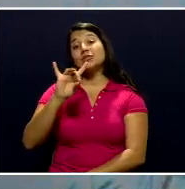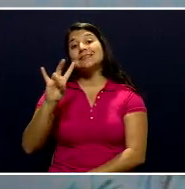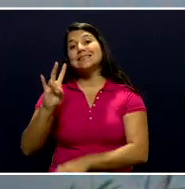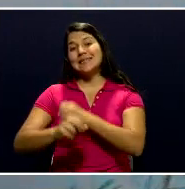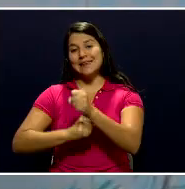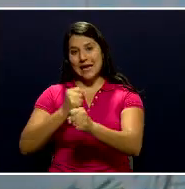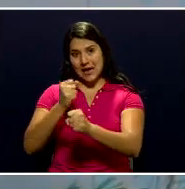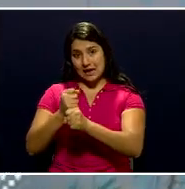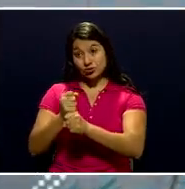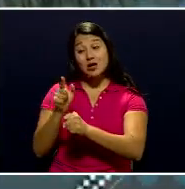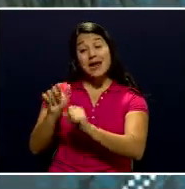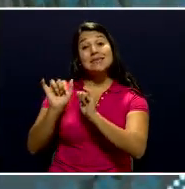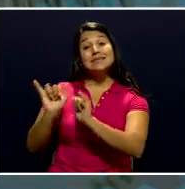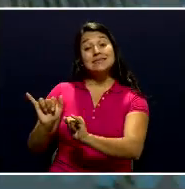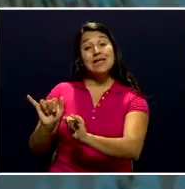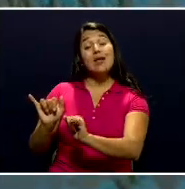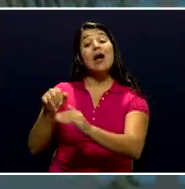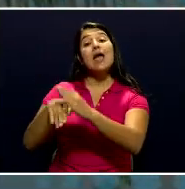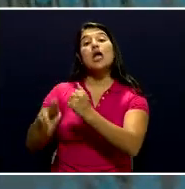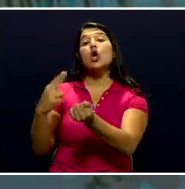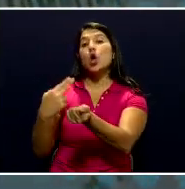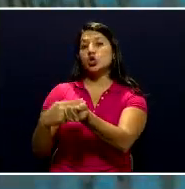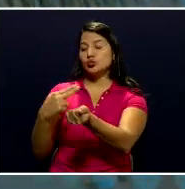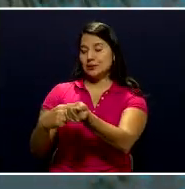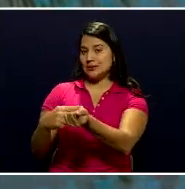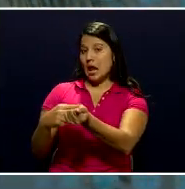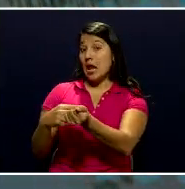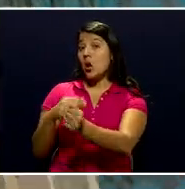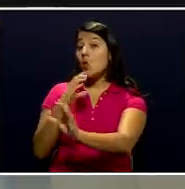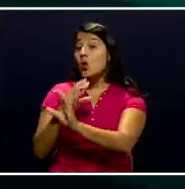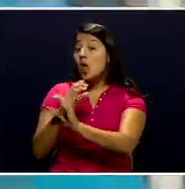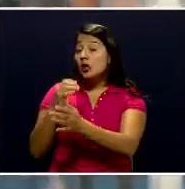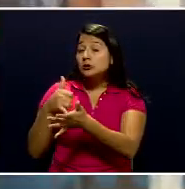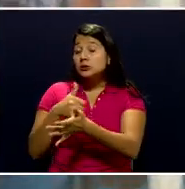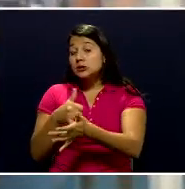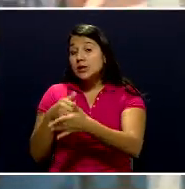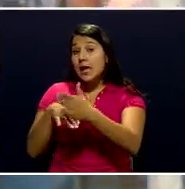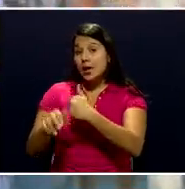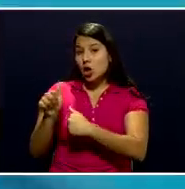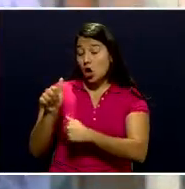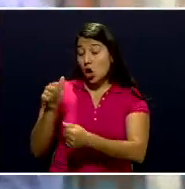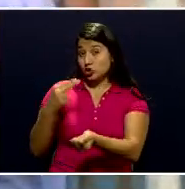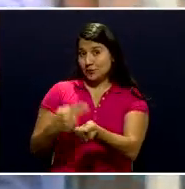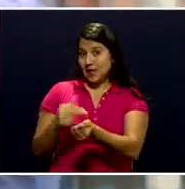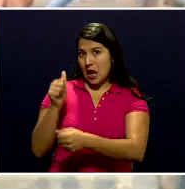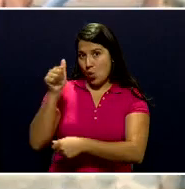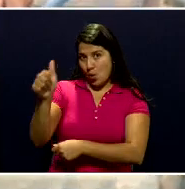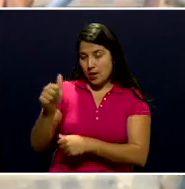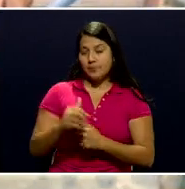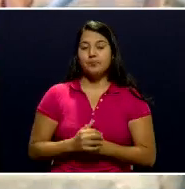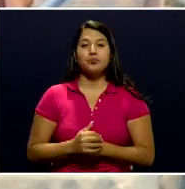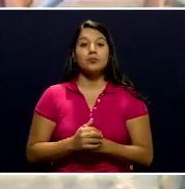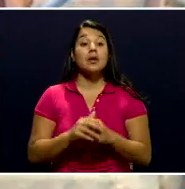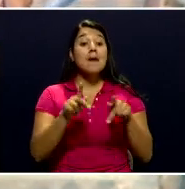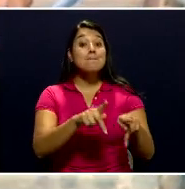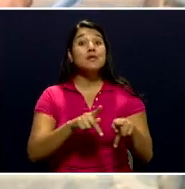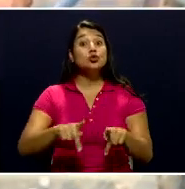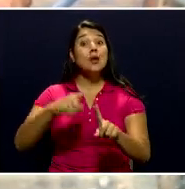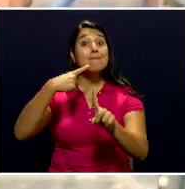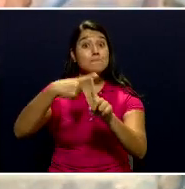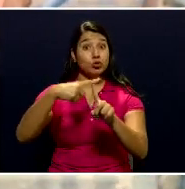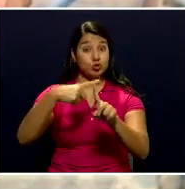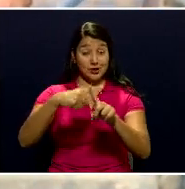se encontraba internado en cuidados intensivos del Hospital de Alajuela. Los casos positivos por